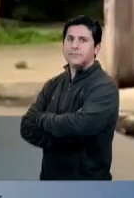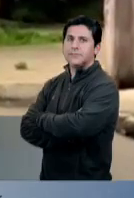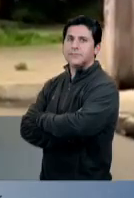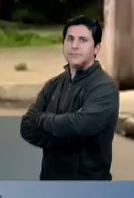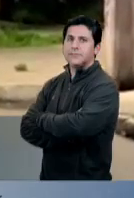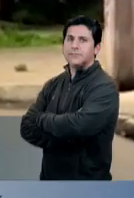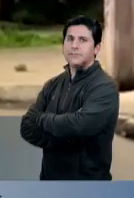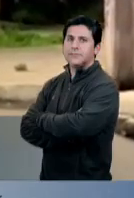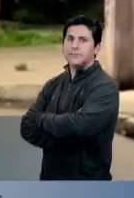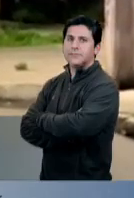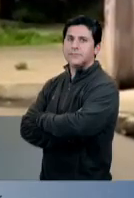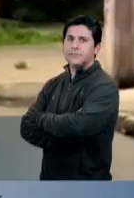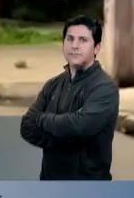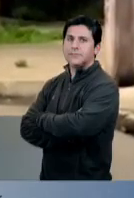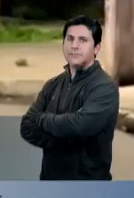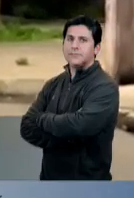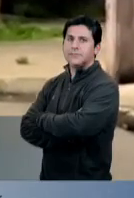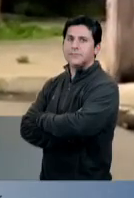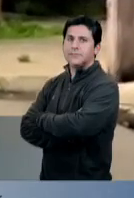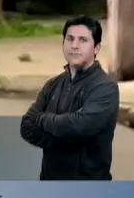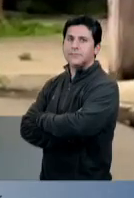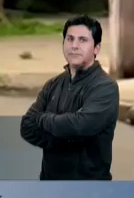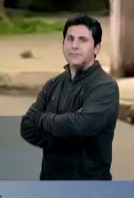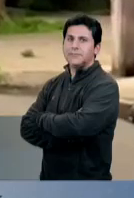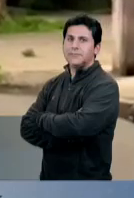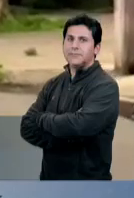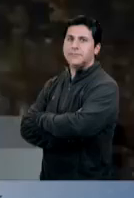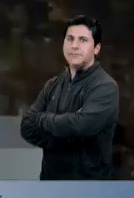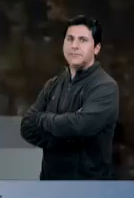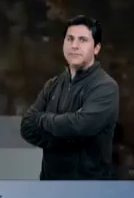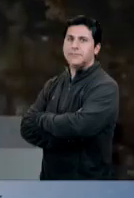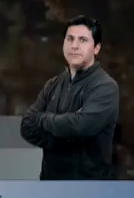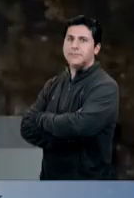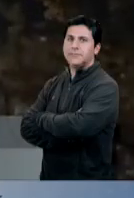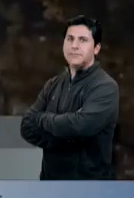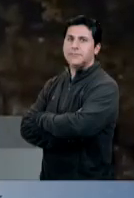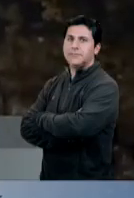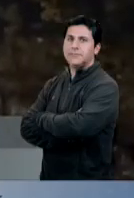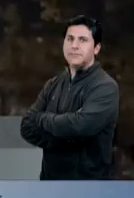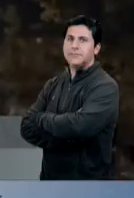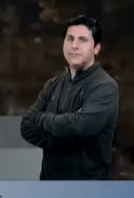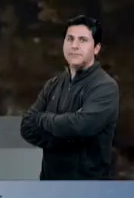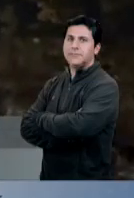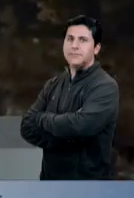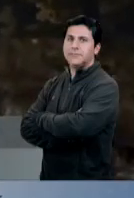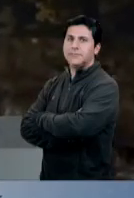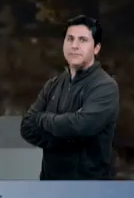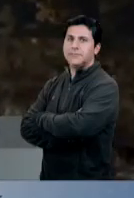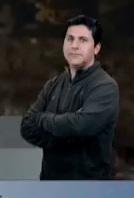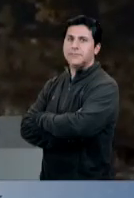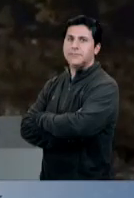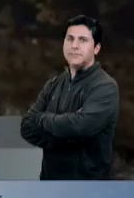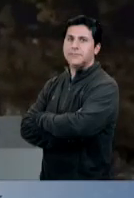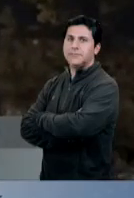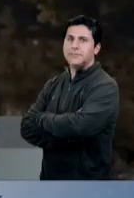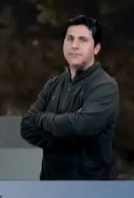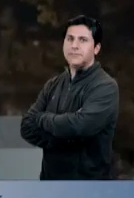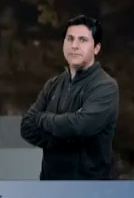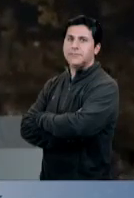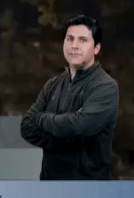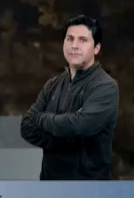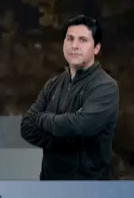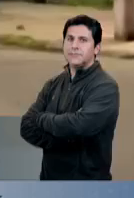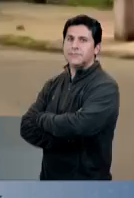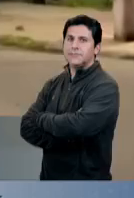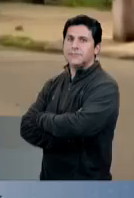comandante Robinson Villarroel de la Prefectura Santiago Central de Carabineros. Comandante, buenos días. Si nos puede contar más detalles respecto de este procedimiento registrado esta